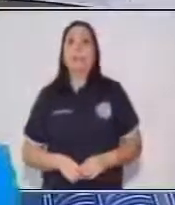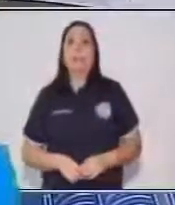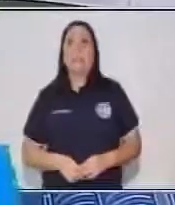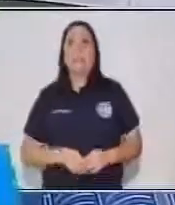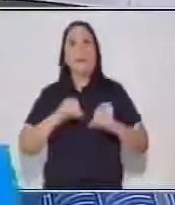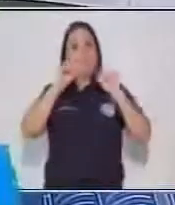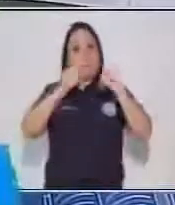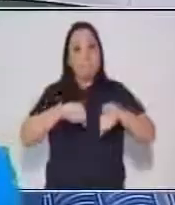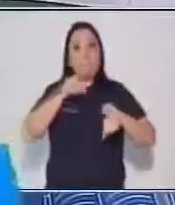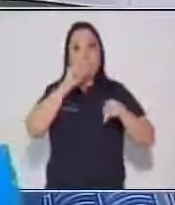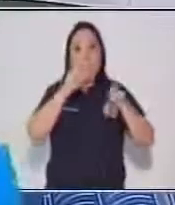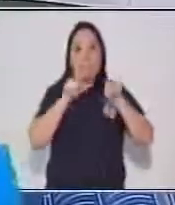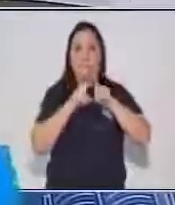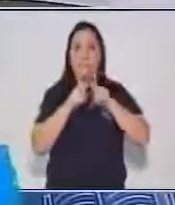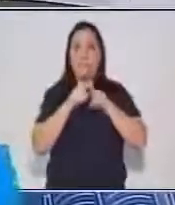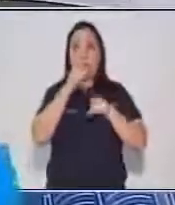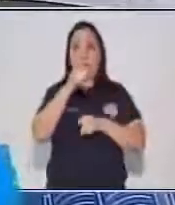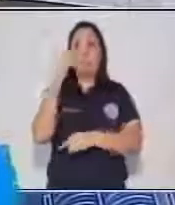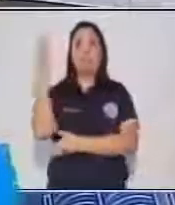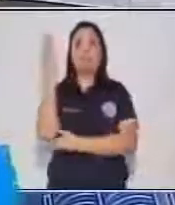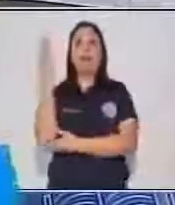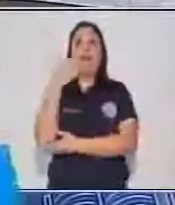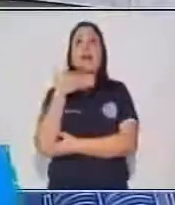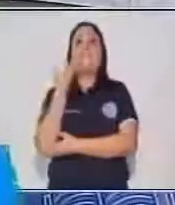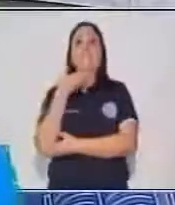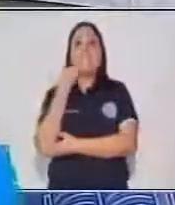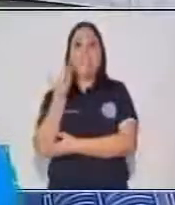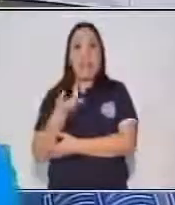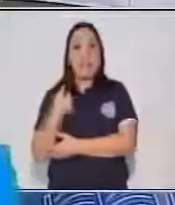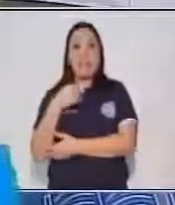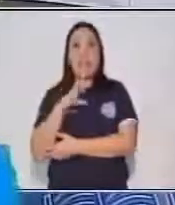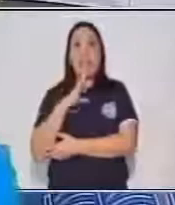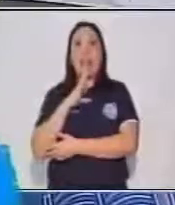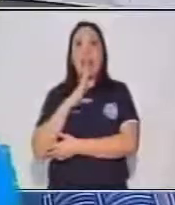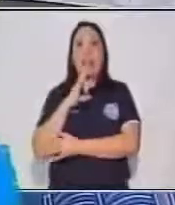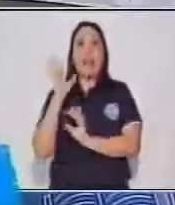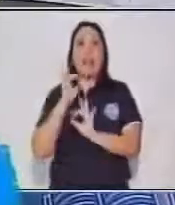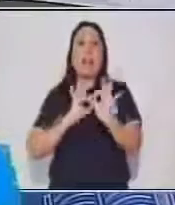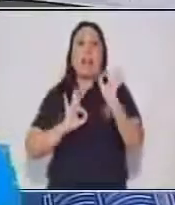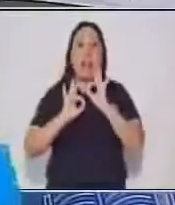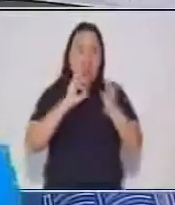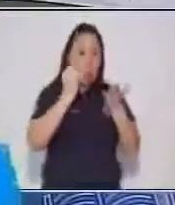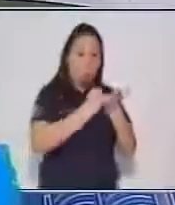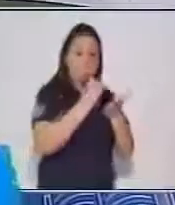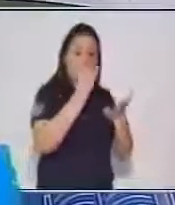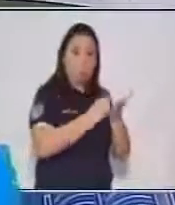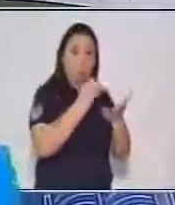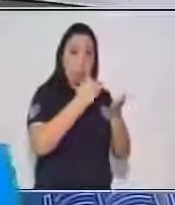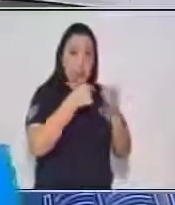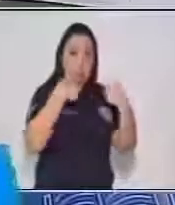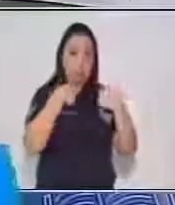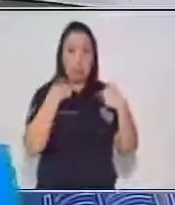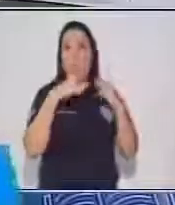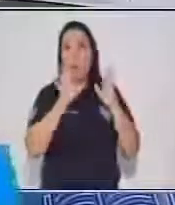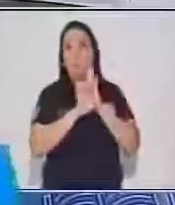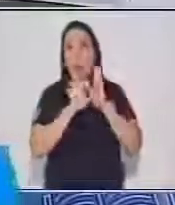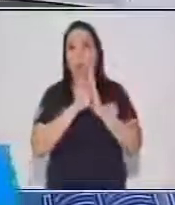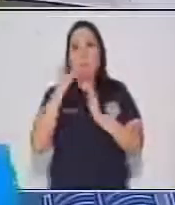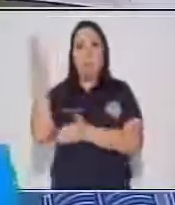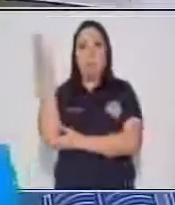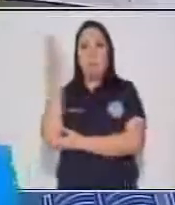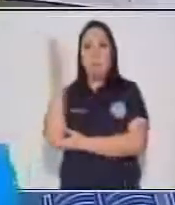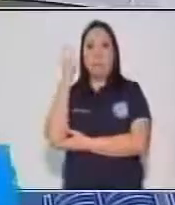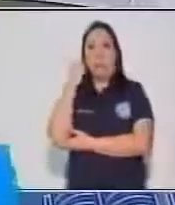puede dar origen a que tú tengas esa facilidad de consulta, es decir, que el tema que estás exponiendo o que el tema que tú